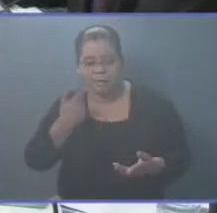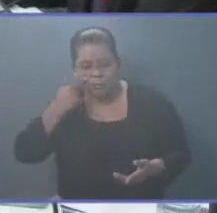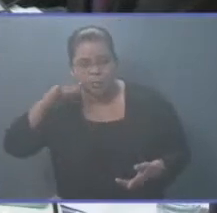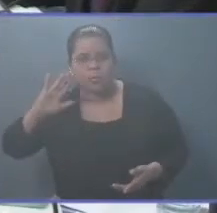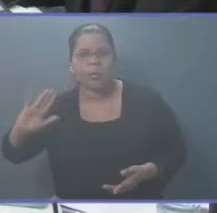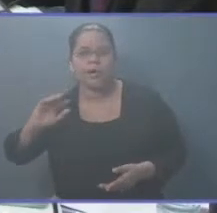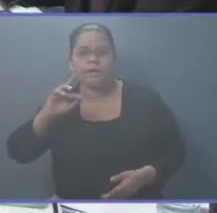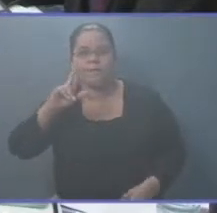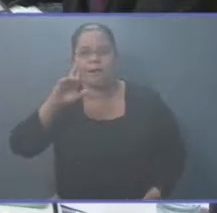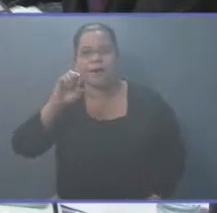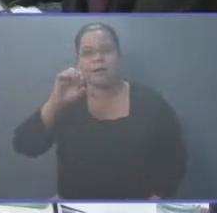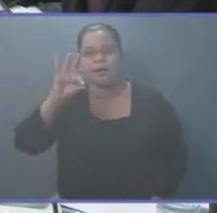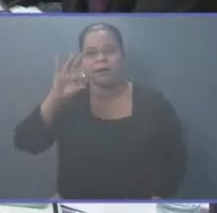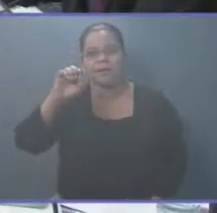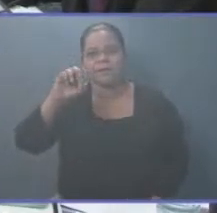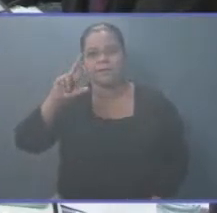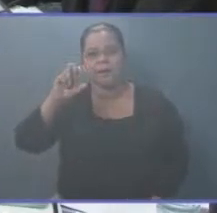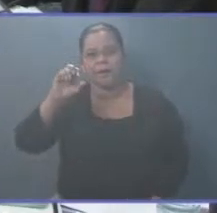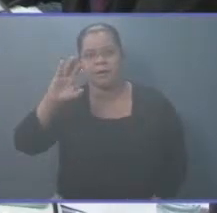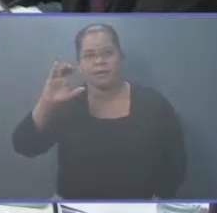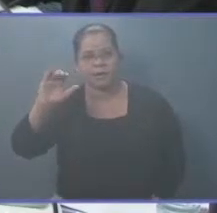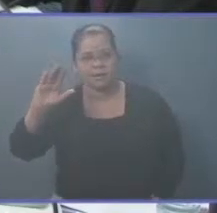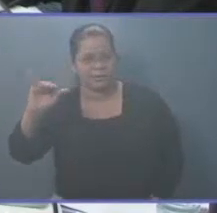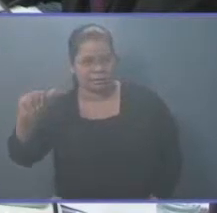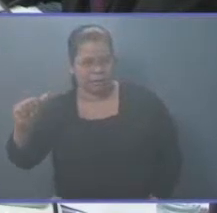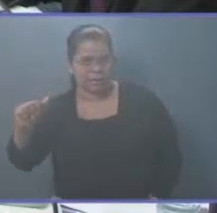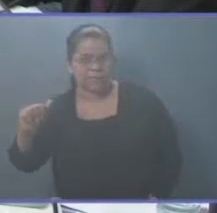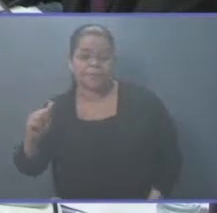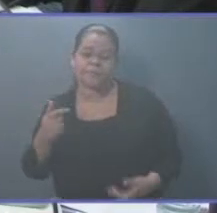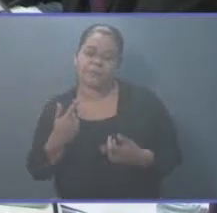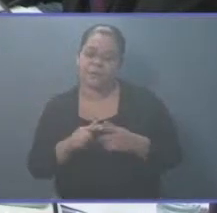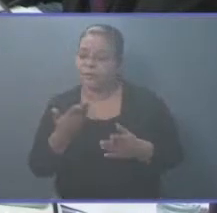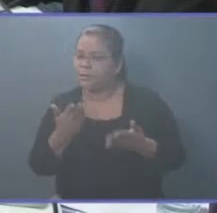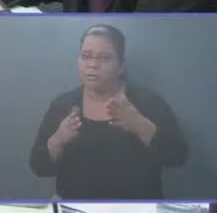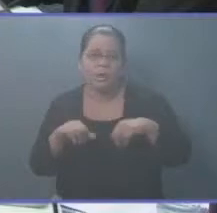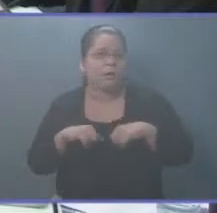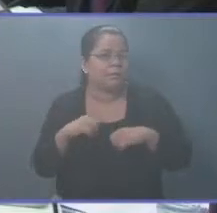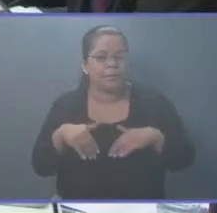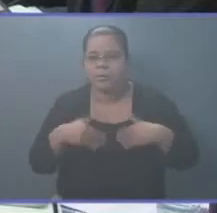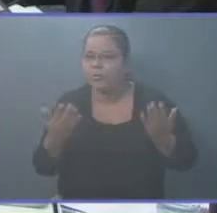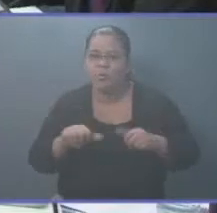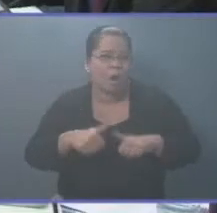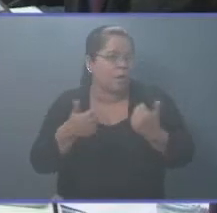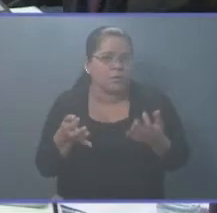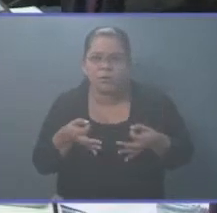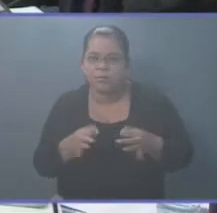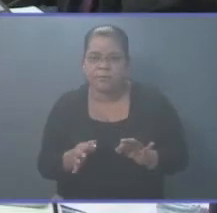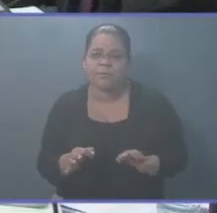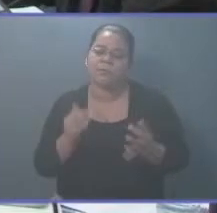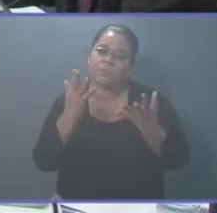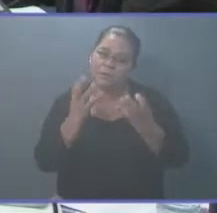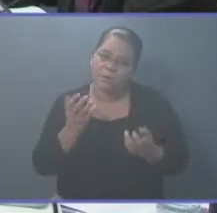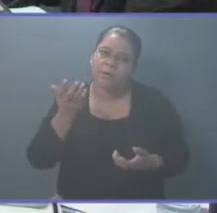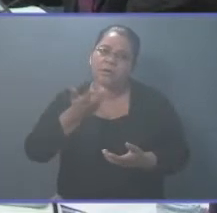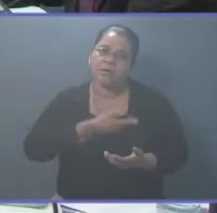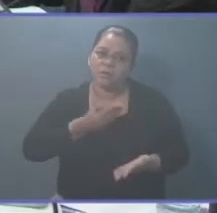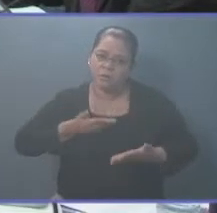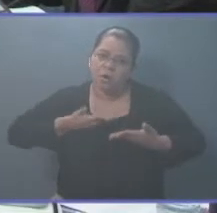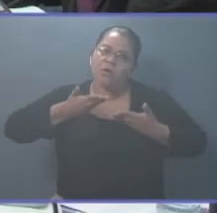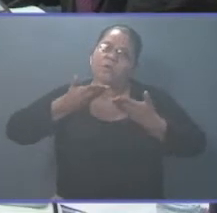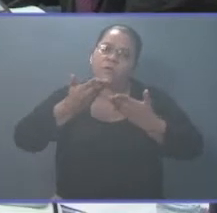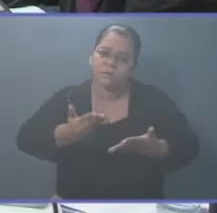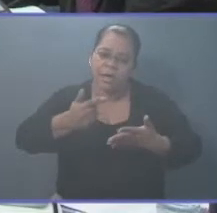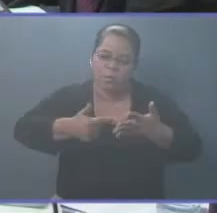no se tiene otro elemento, ¿verdad? Entonces, creo que es recalcar y darle herramientas,